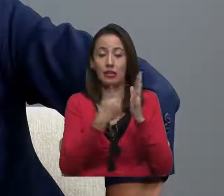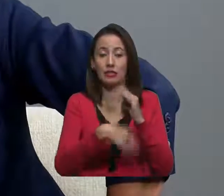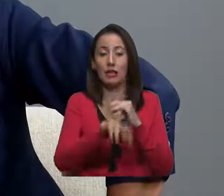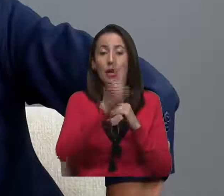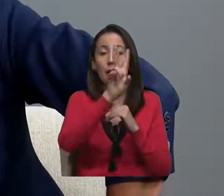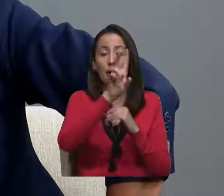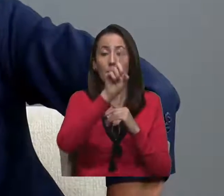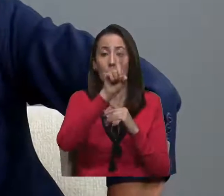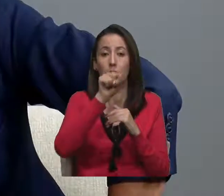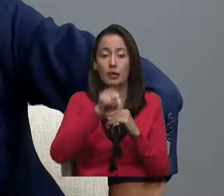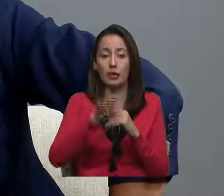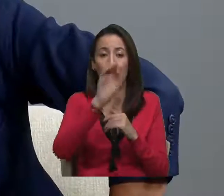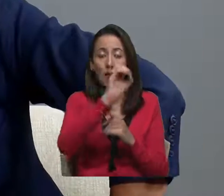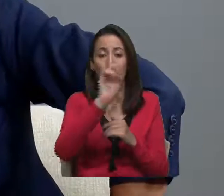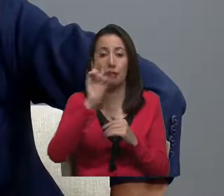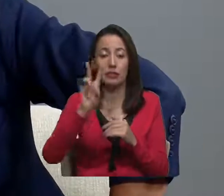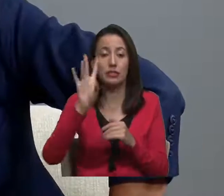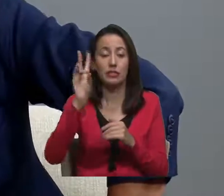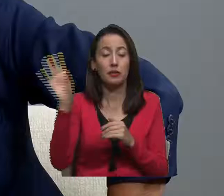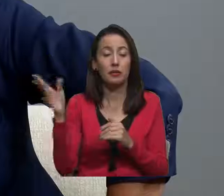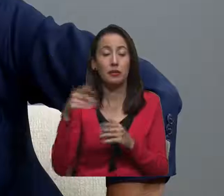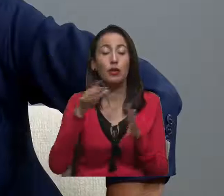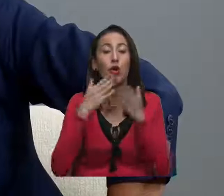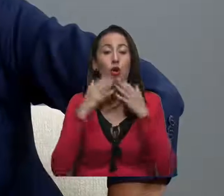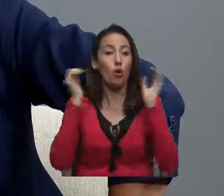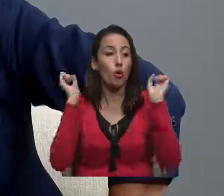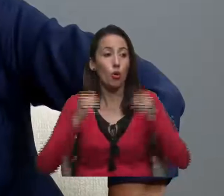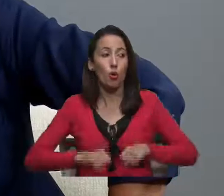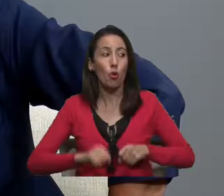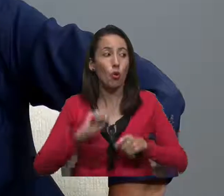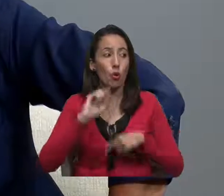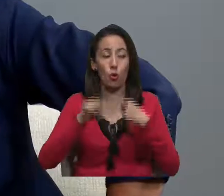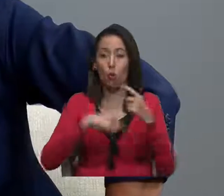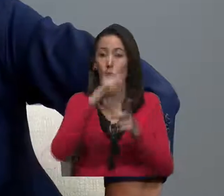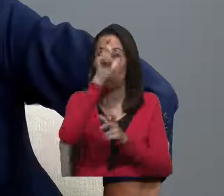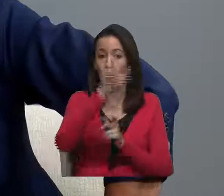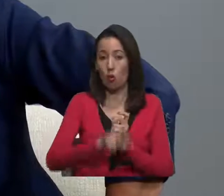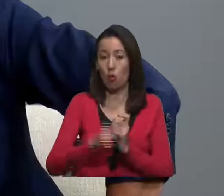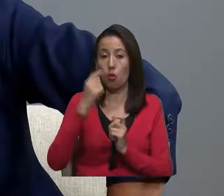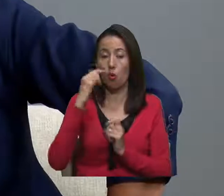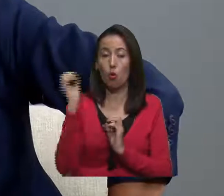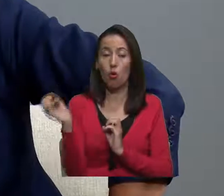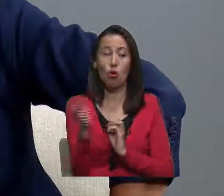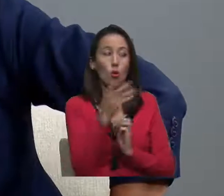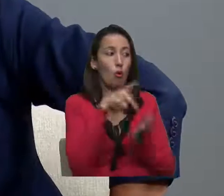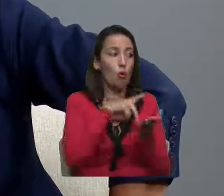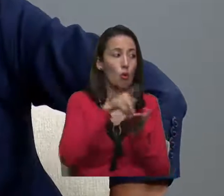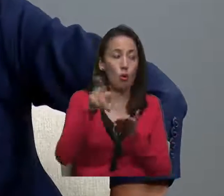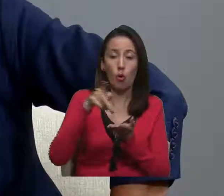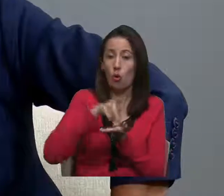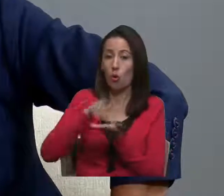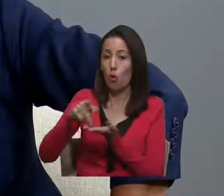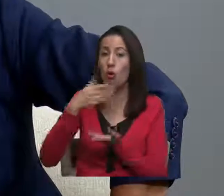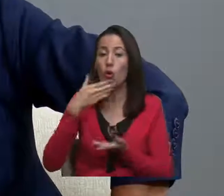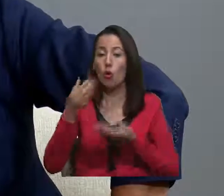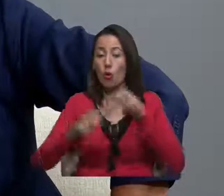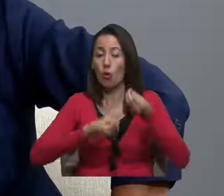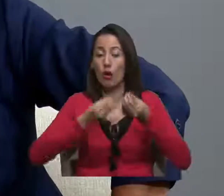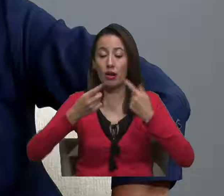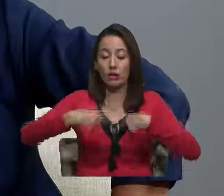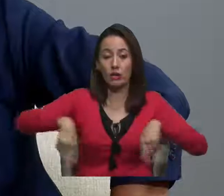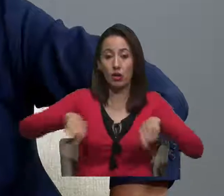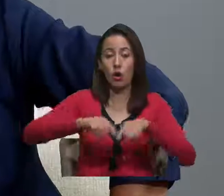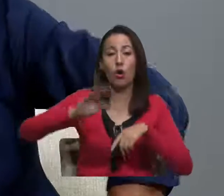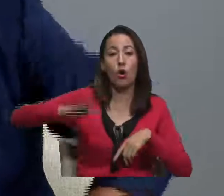27 millones de dólares que están vencidos la ley actual dice que si un ciudadano no paga un crédito o se atrasa a